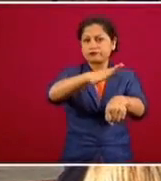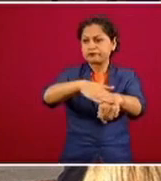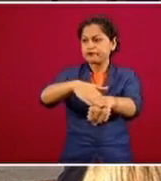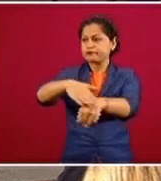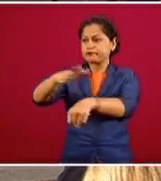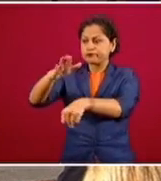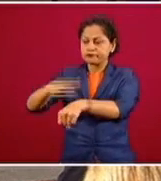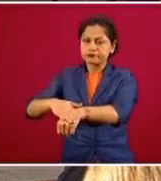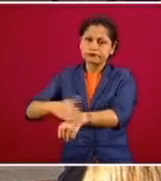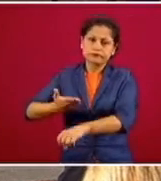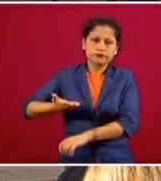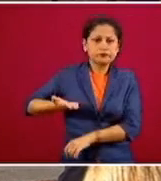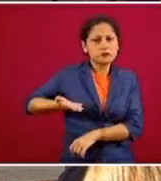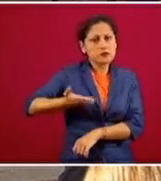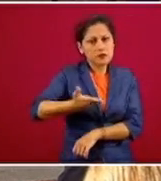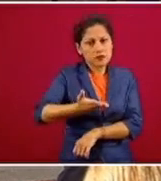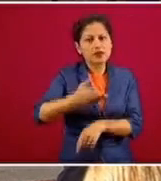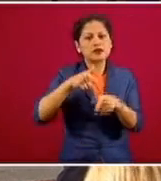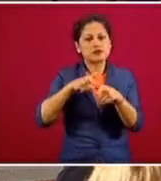porque si vamos bien,